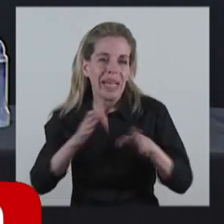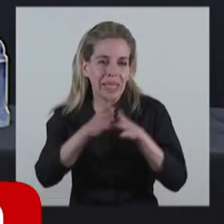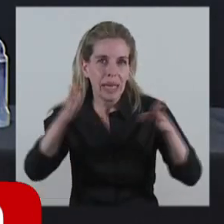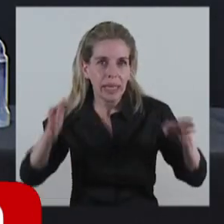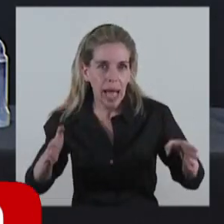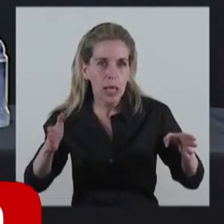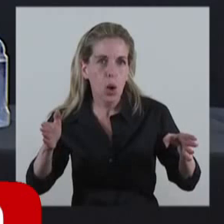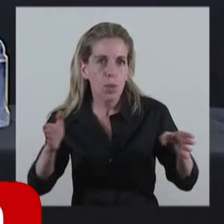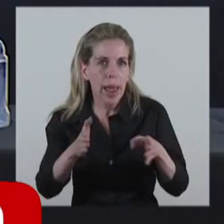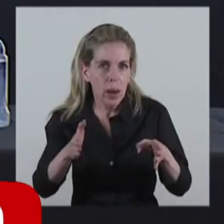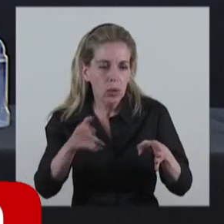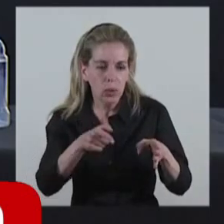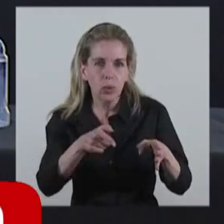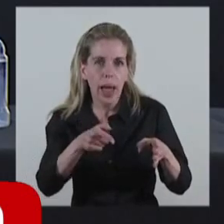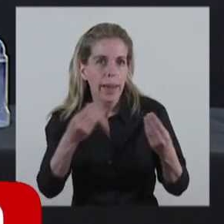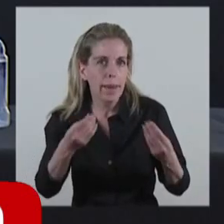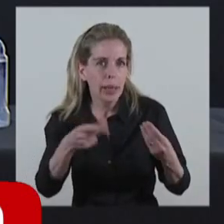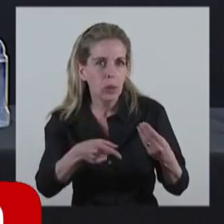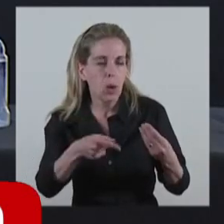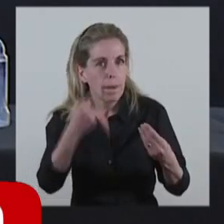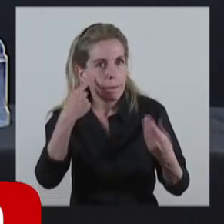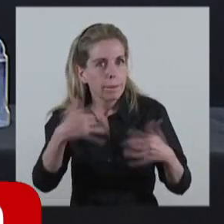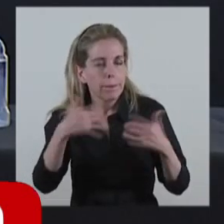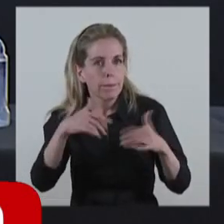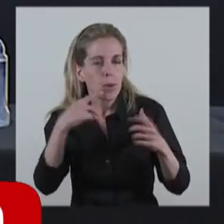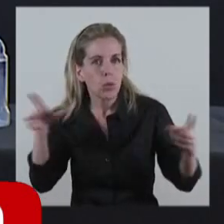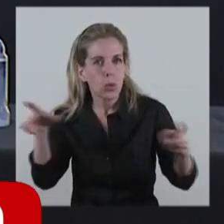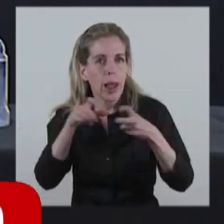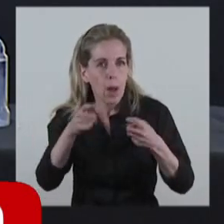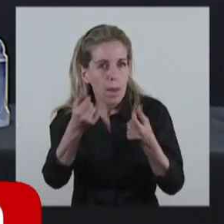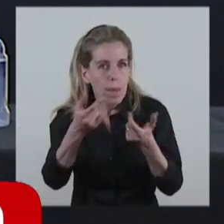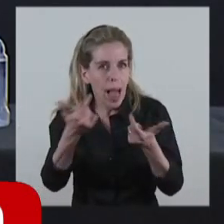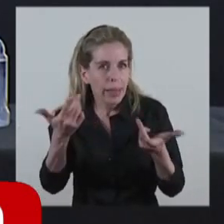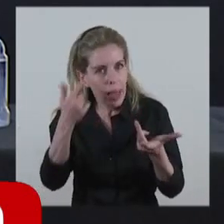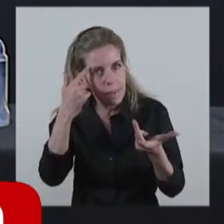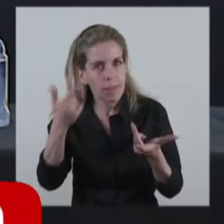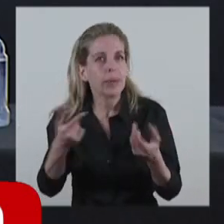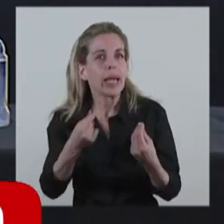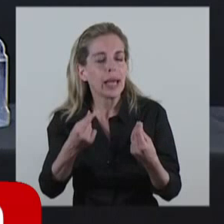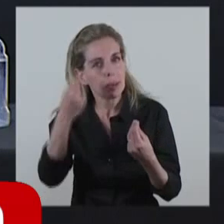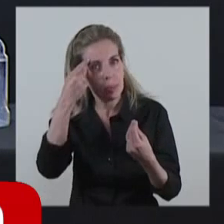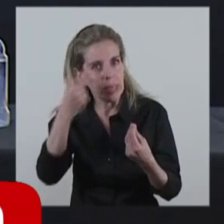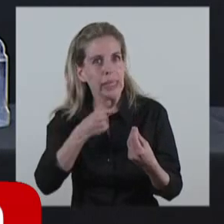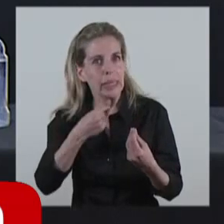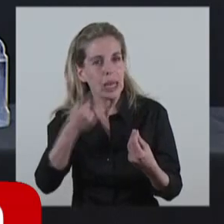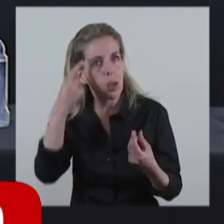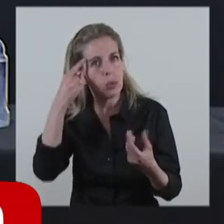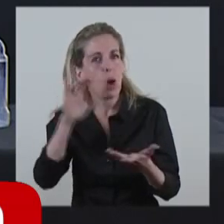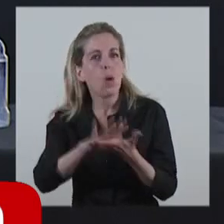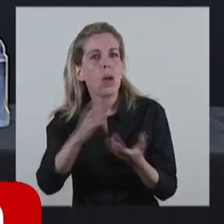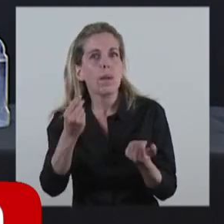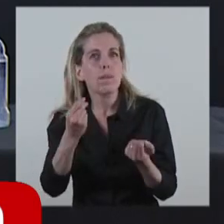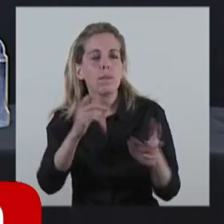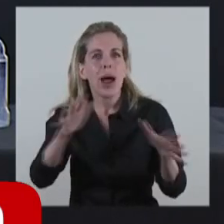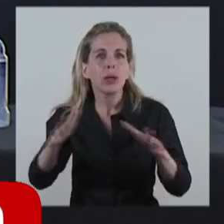o un poco menos, hubo una muy fuerte entrada de capitales que buscaban obtener retornos de corto plazo. Esto es lo que ocurrió